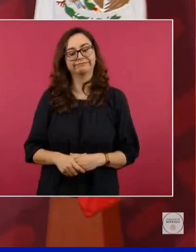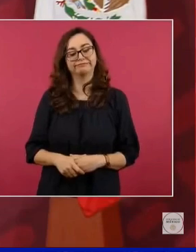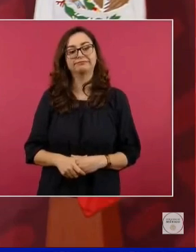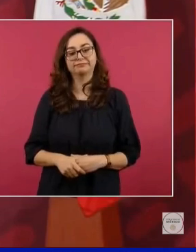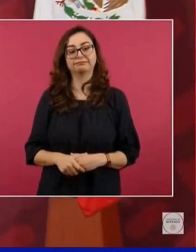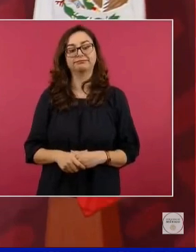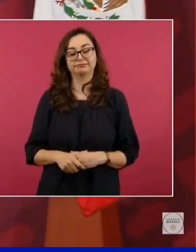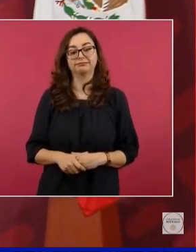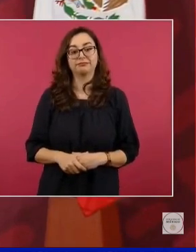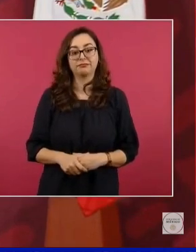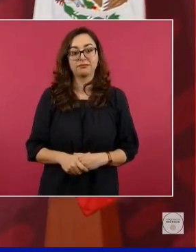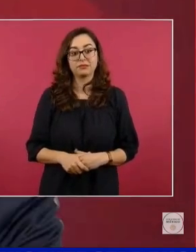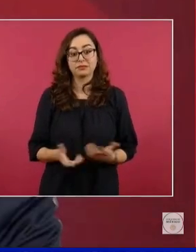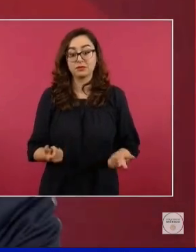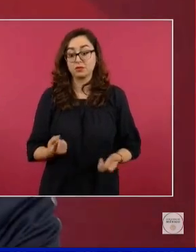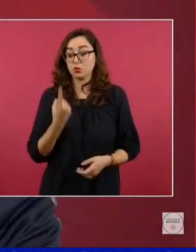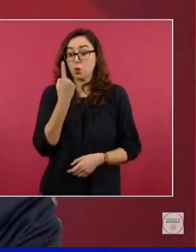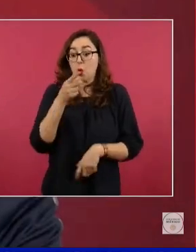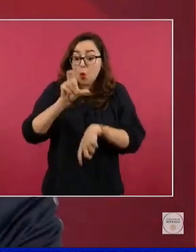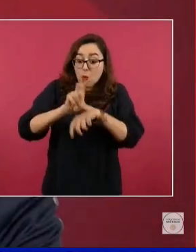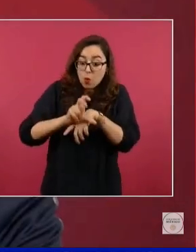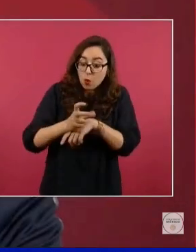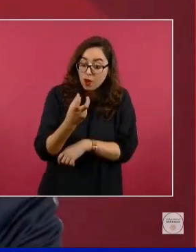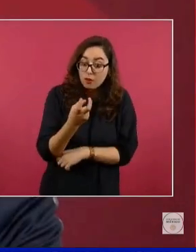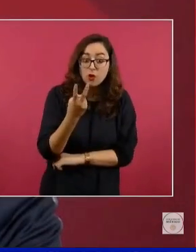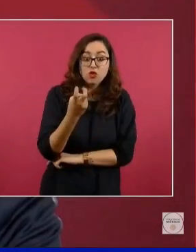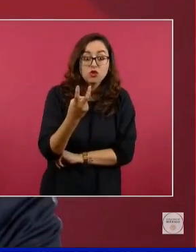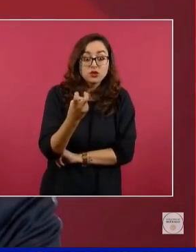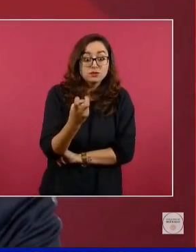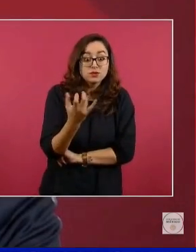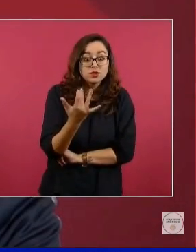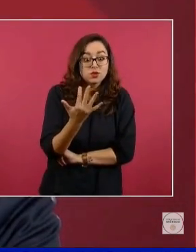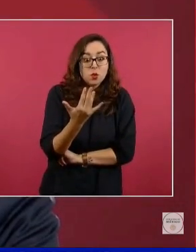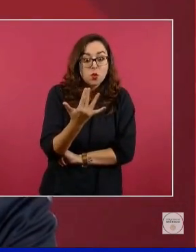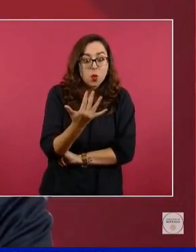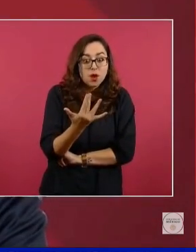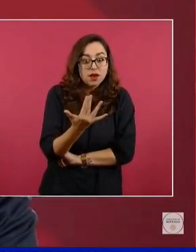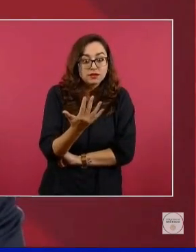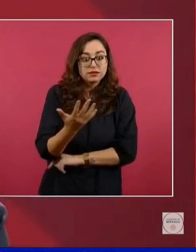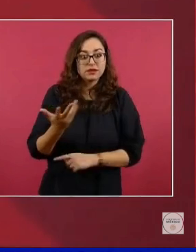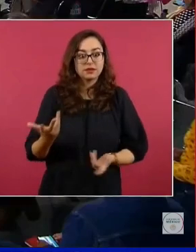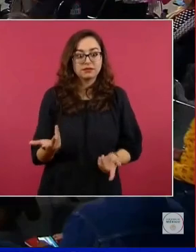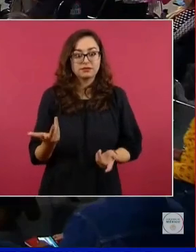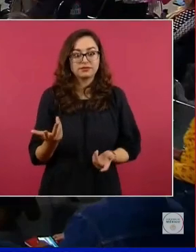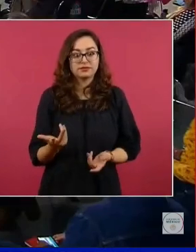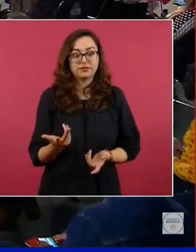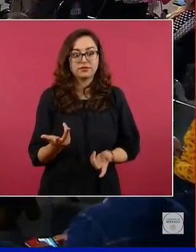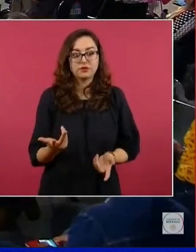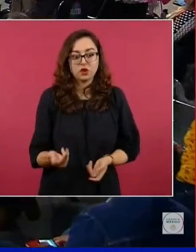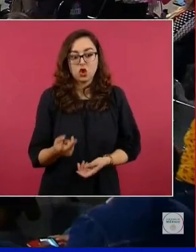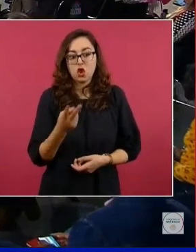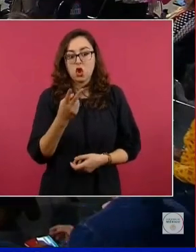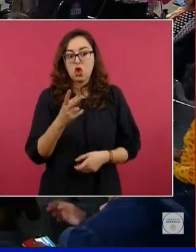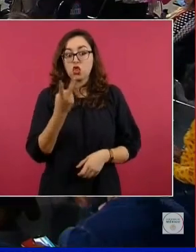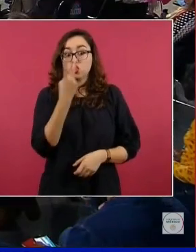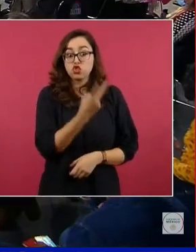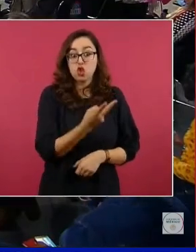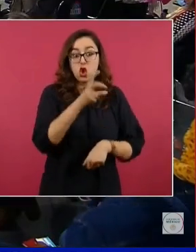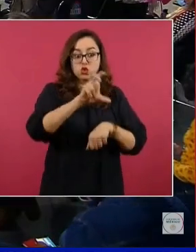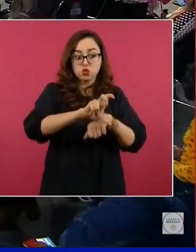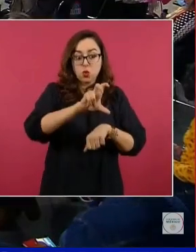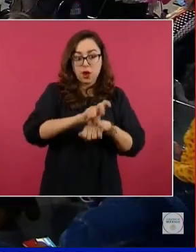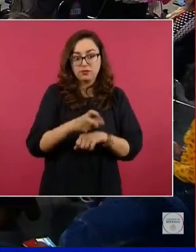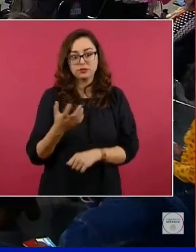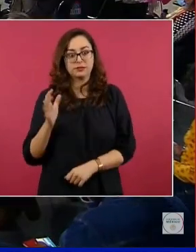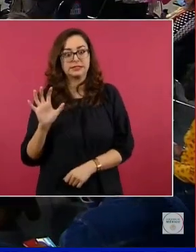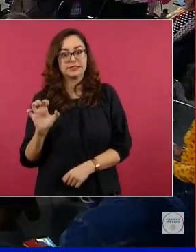Un huevo 2.50, si se mantiene así, con 2 huevos son 5 pesos,